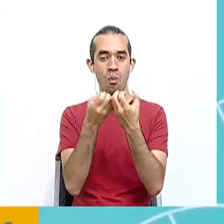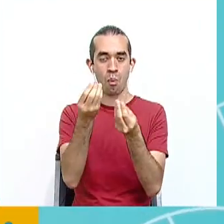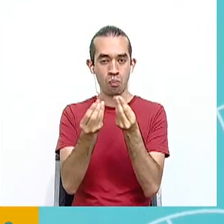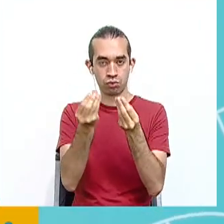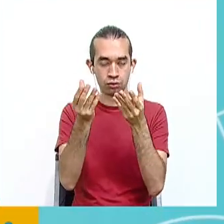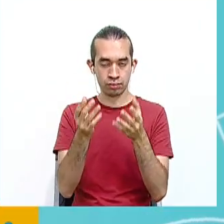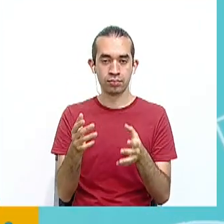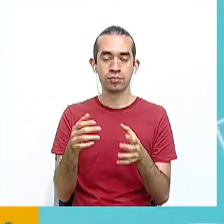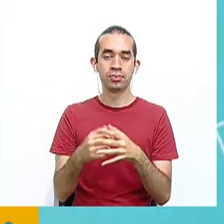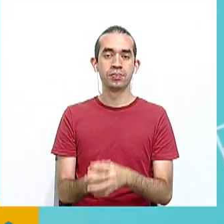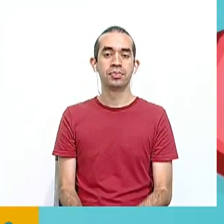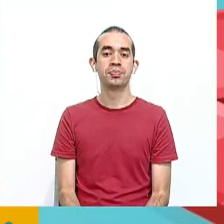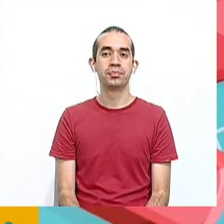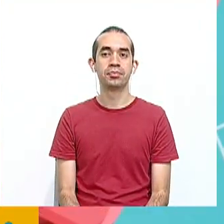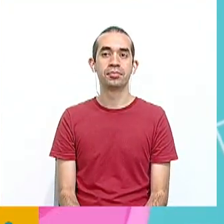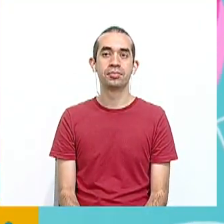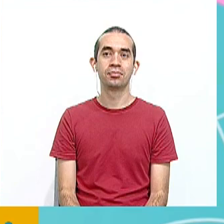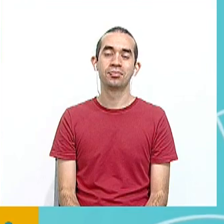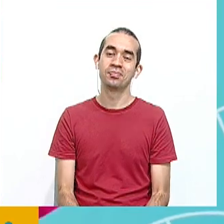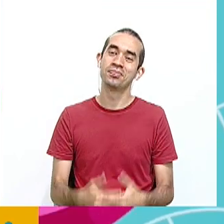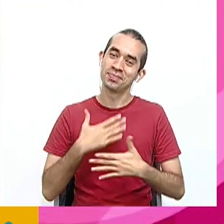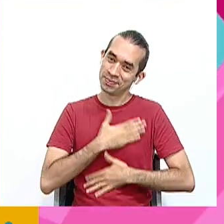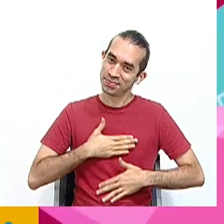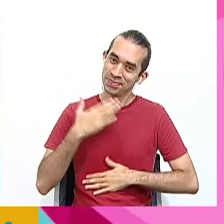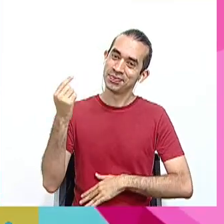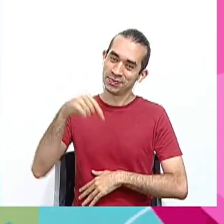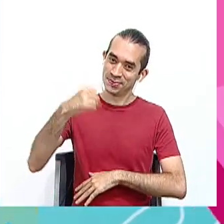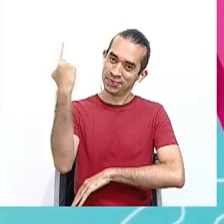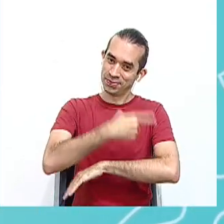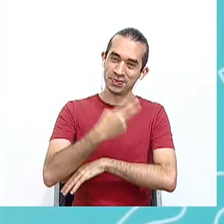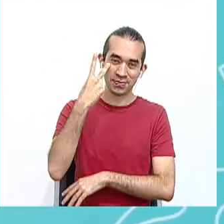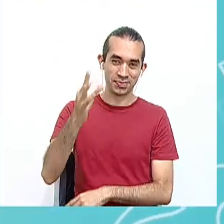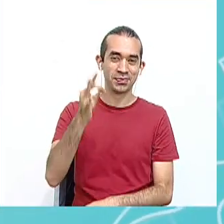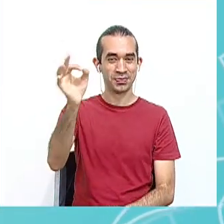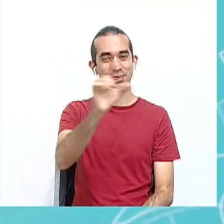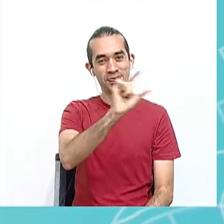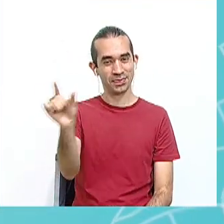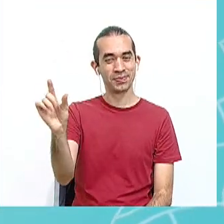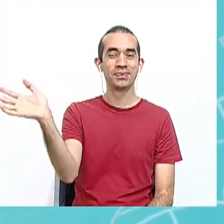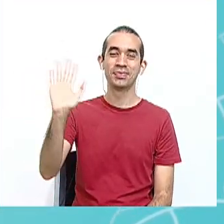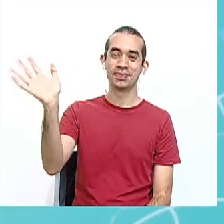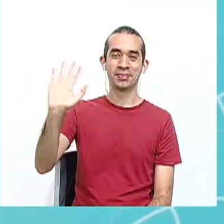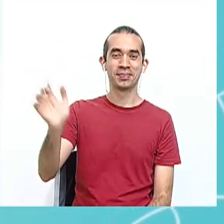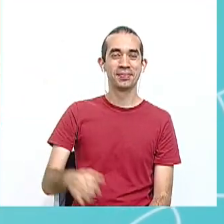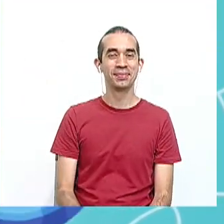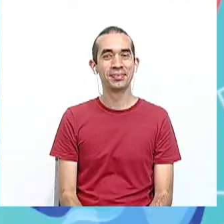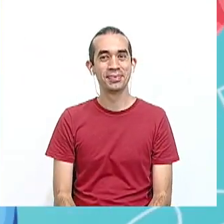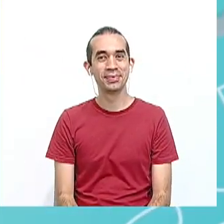Disfruten este día, nos vemos la próxima semana. Hasta luego.